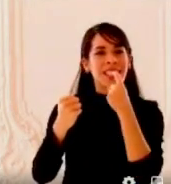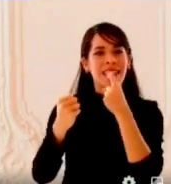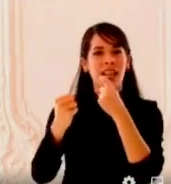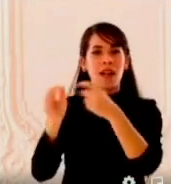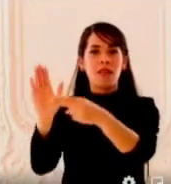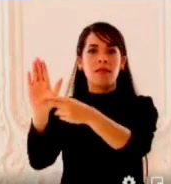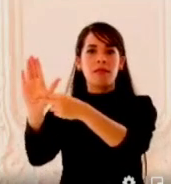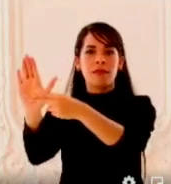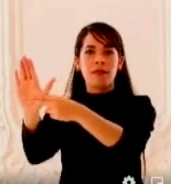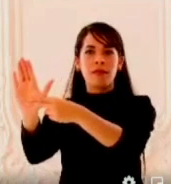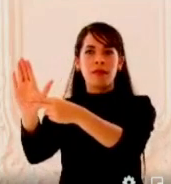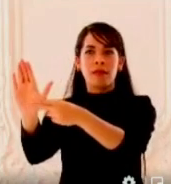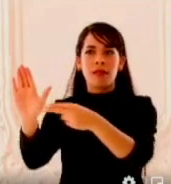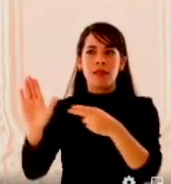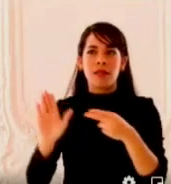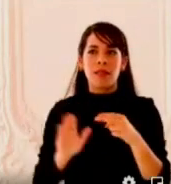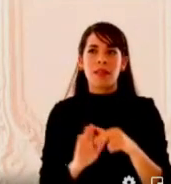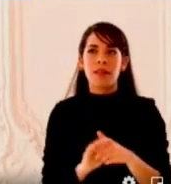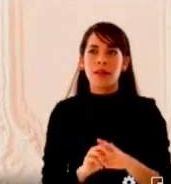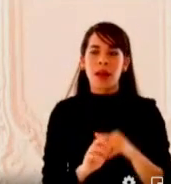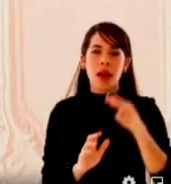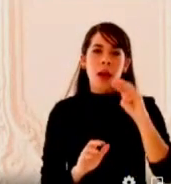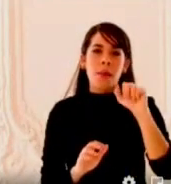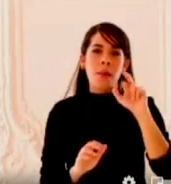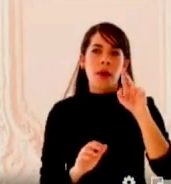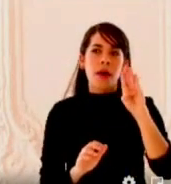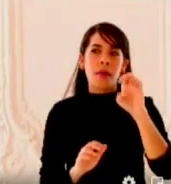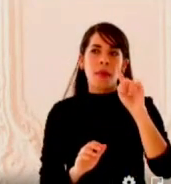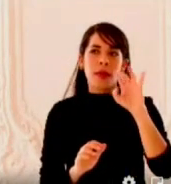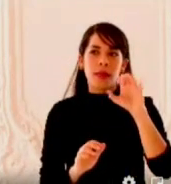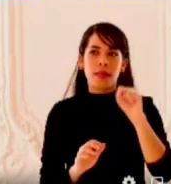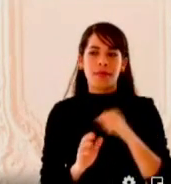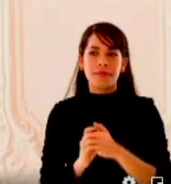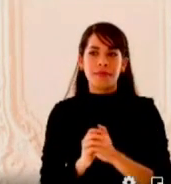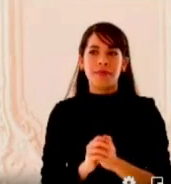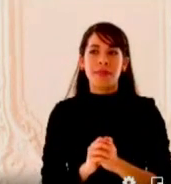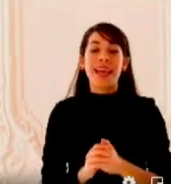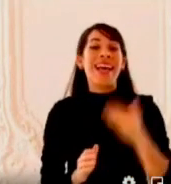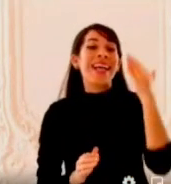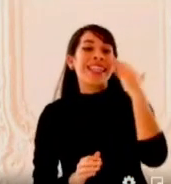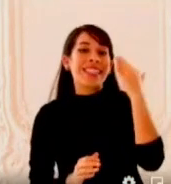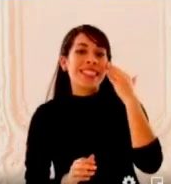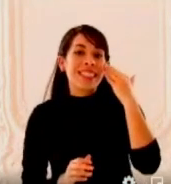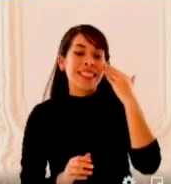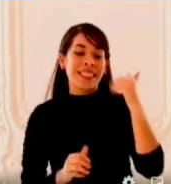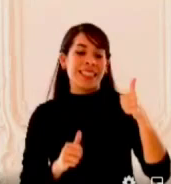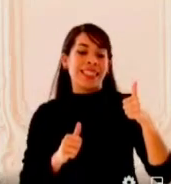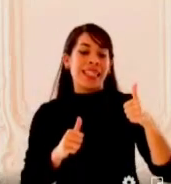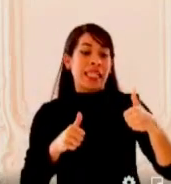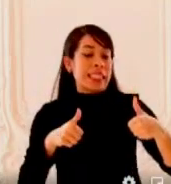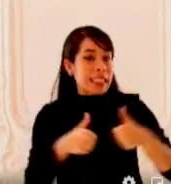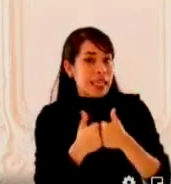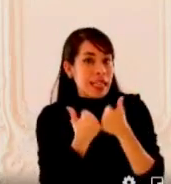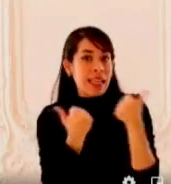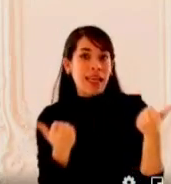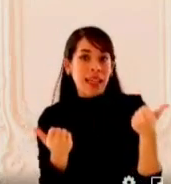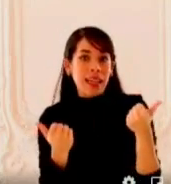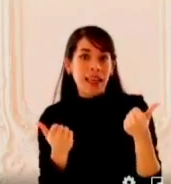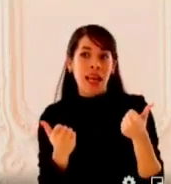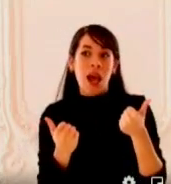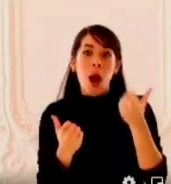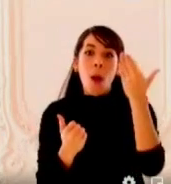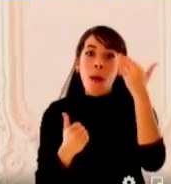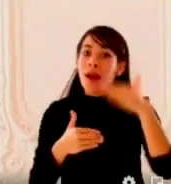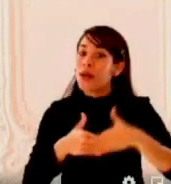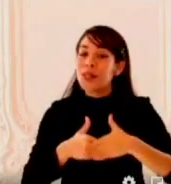marbetes y no hay. Muy bien. Bueno, actualmente sí tenemos unos retos en esos servicios del conductor. Ahora, de que no hay marbetes,